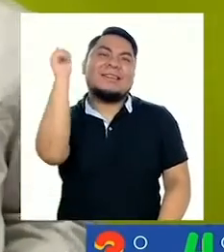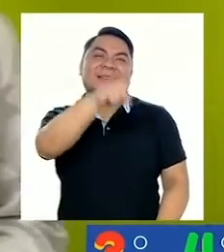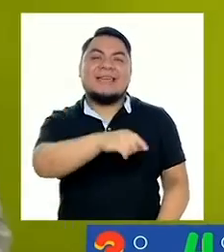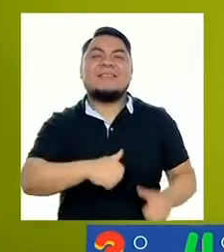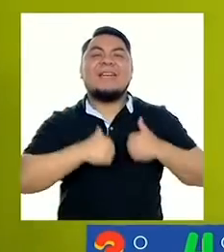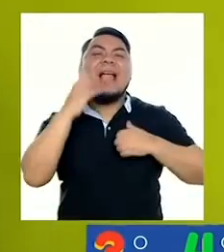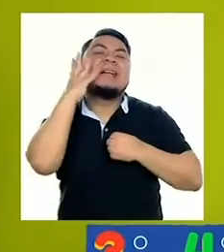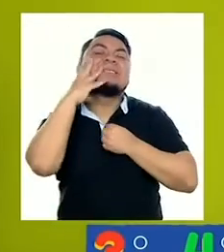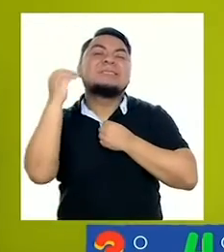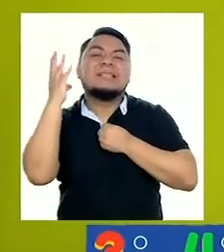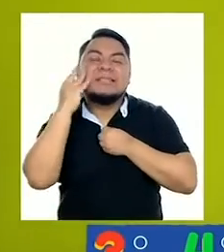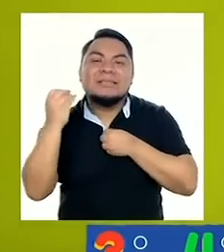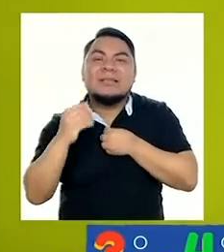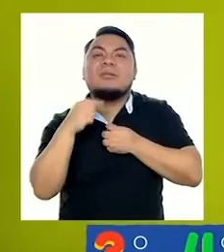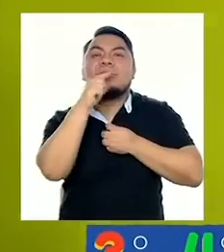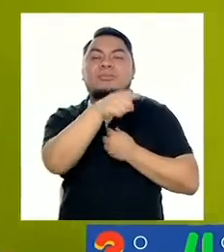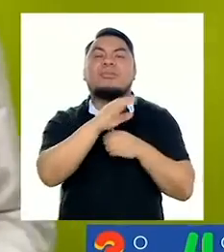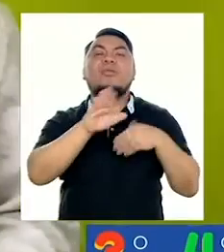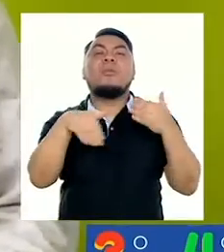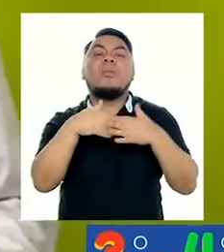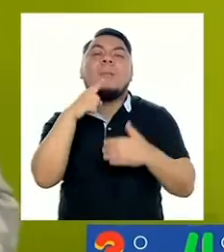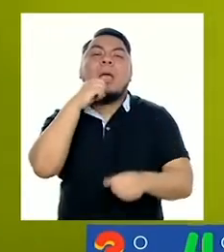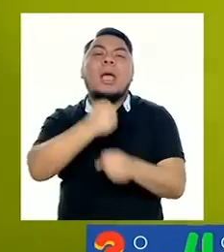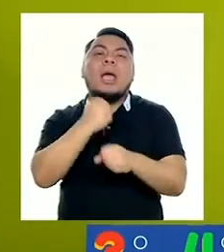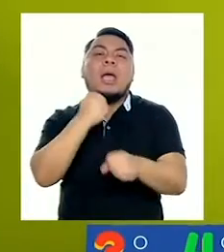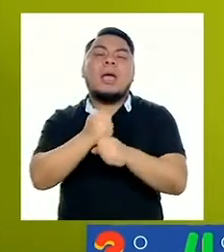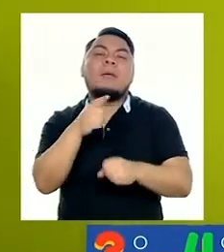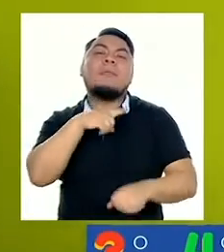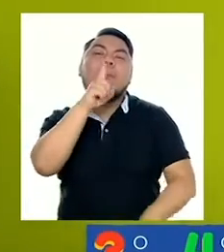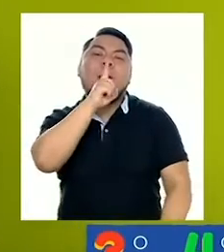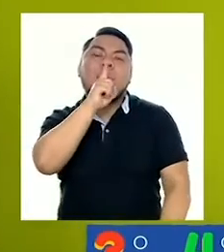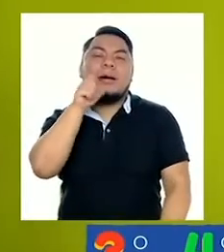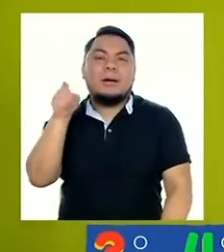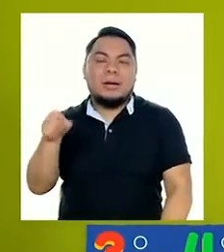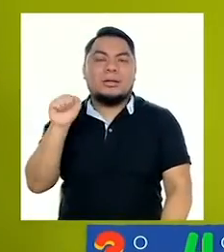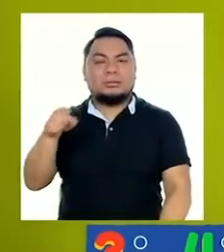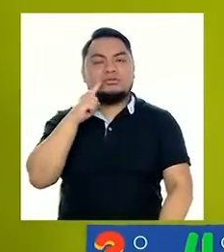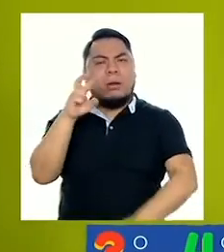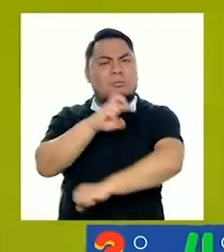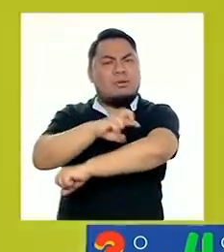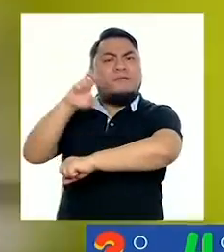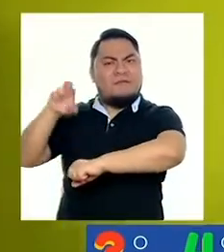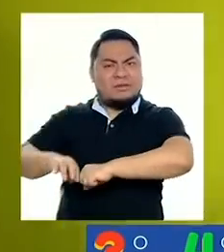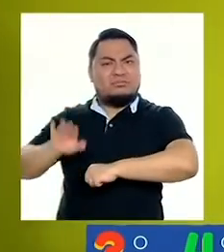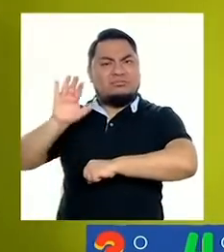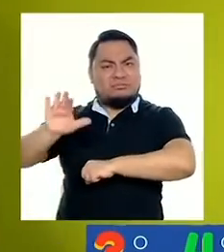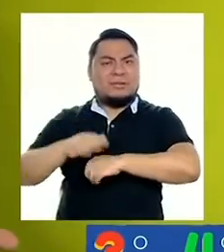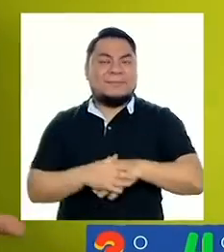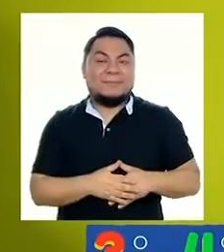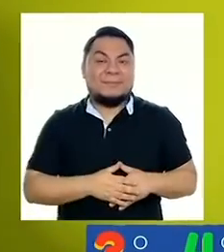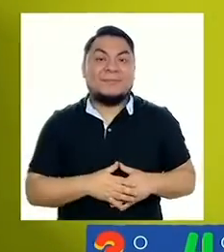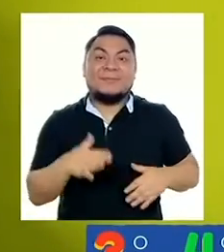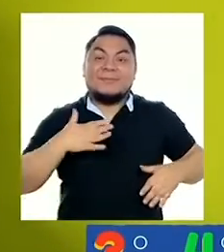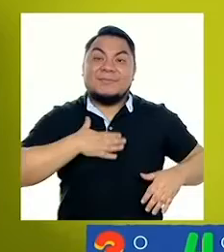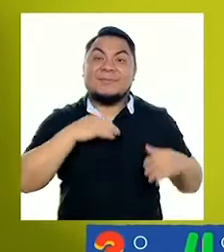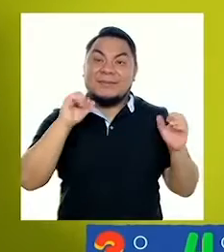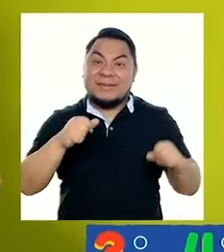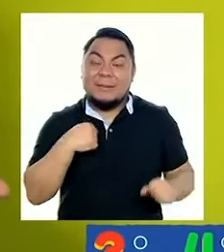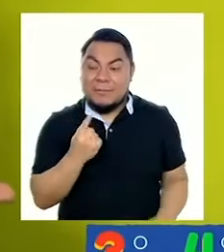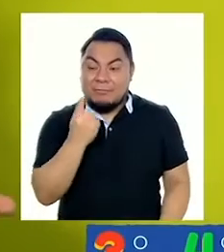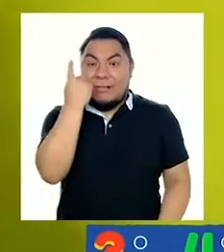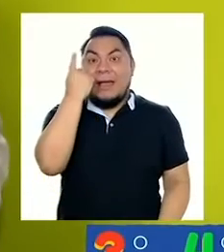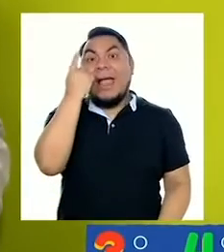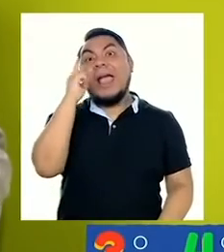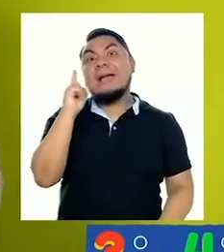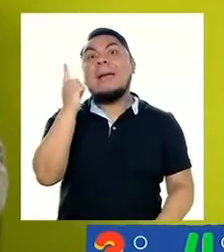Chiclayo por la profesión de mi papá, que es futbolista profesional. Mi primer día en el